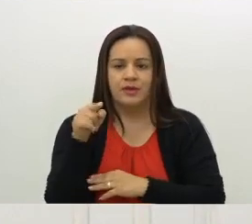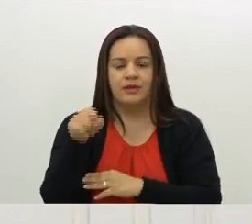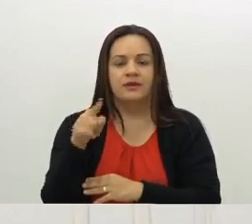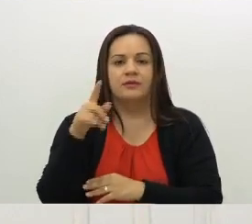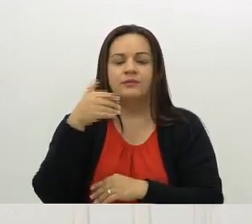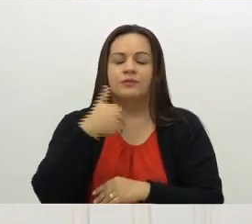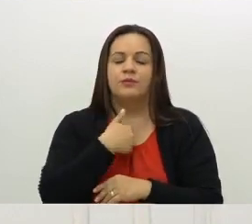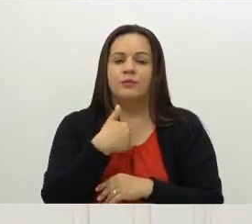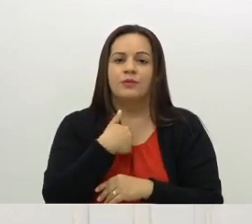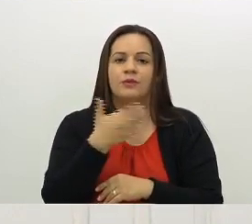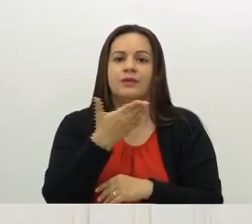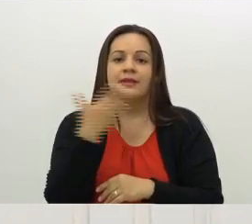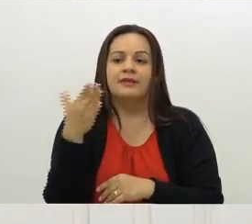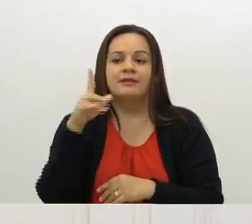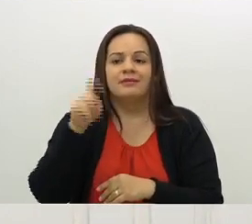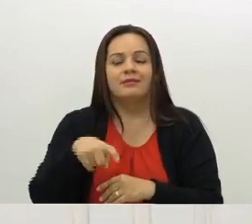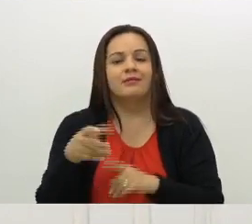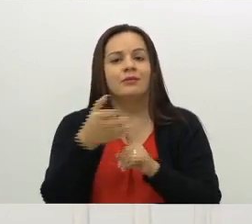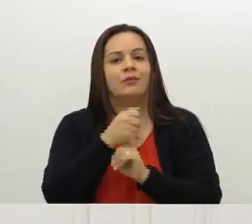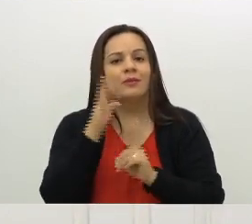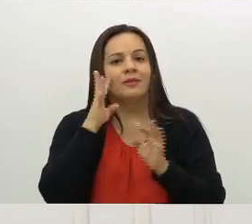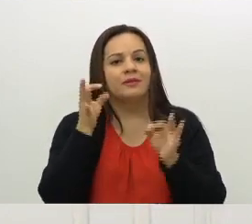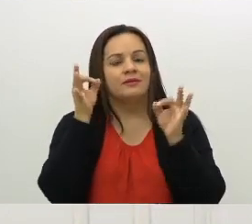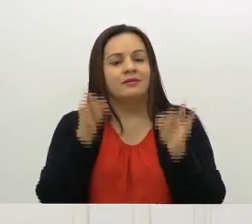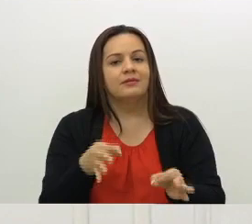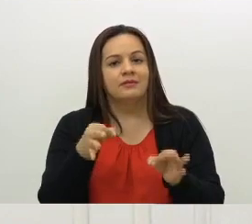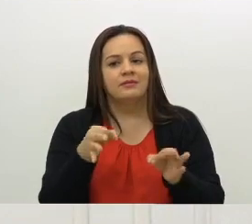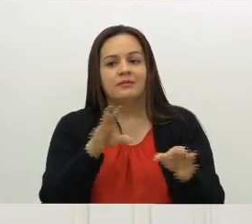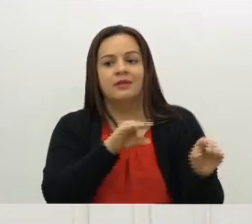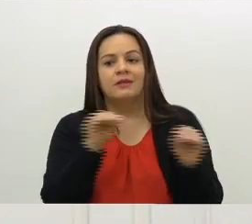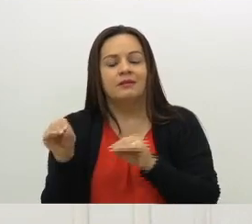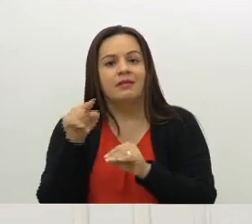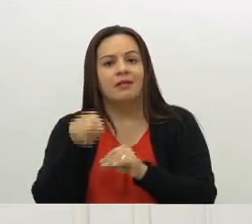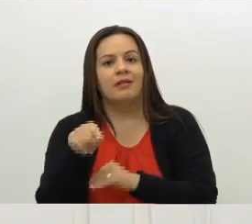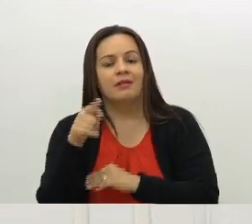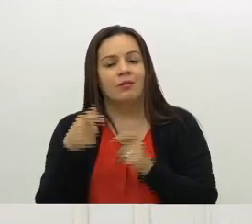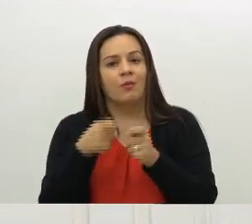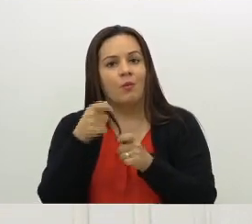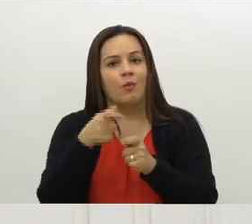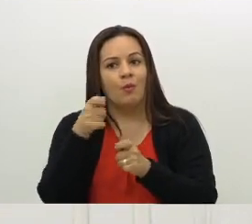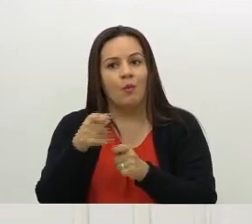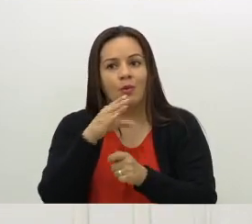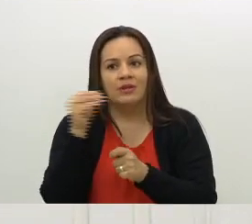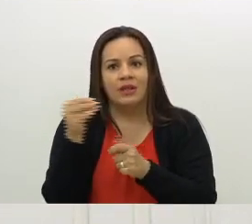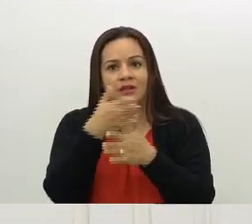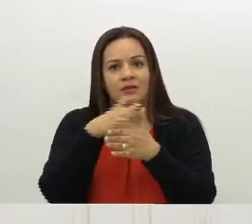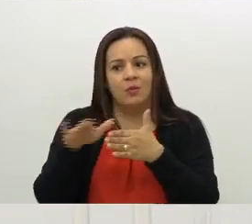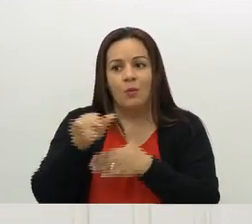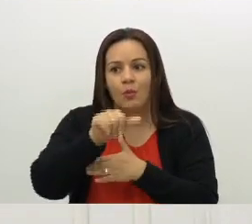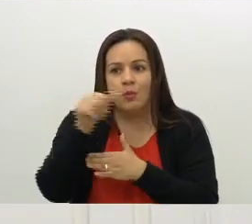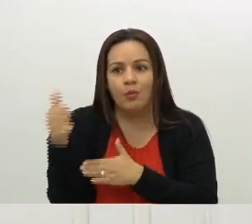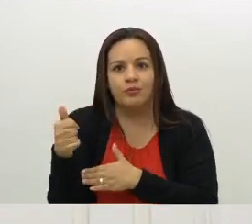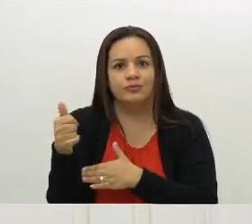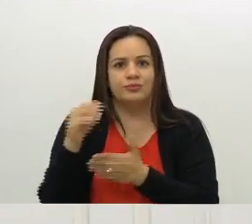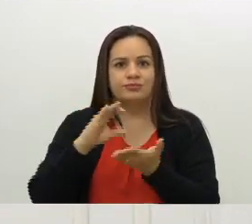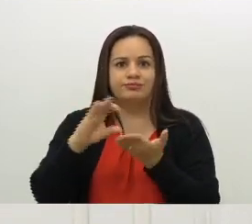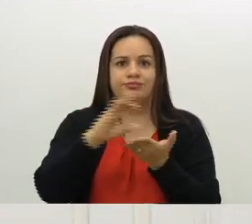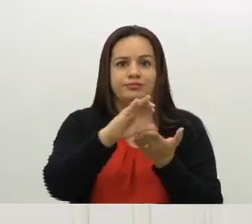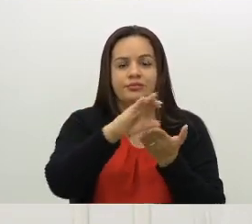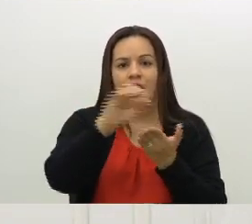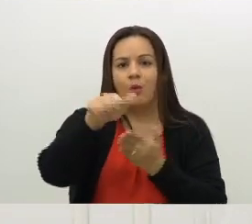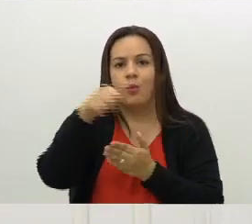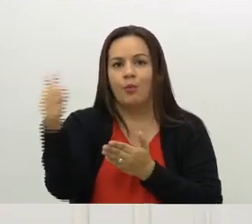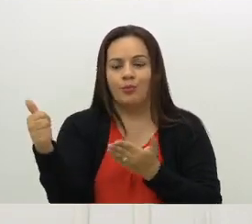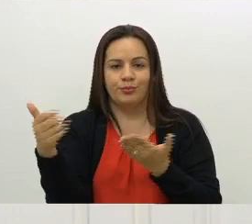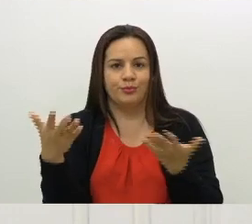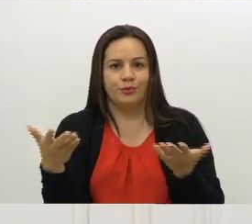tuviéramos que, o se tenga que tomar una decisión de trasladar la cuota y distribuirla en otros ingenios del país, de